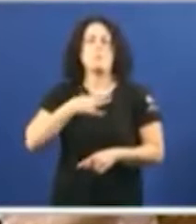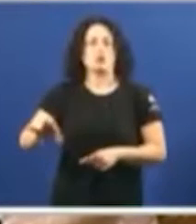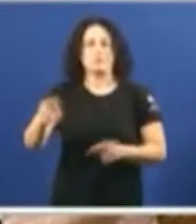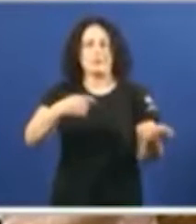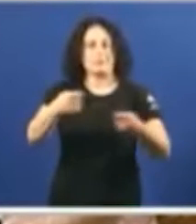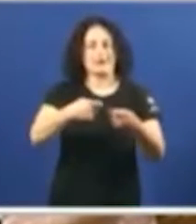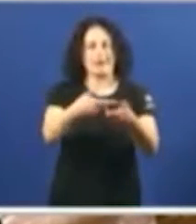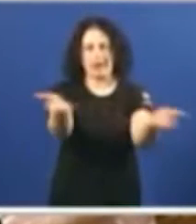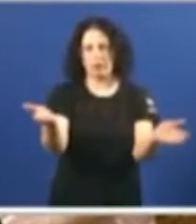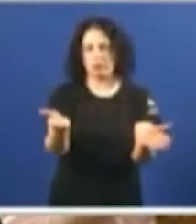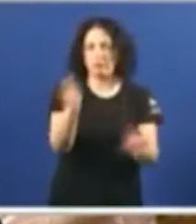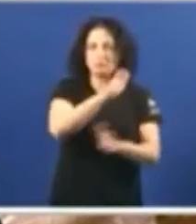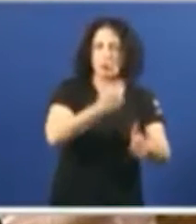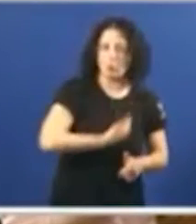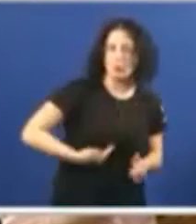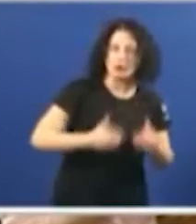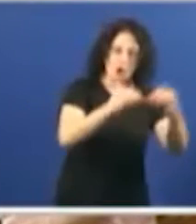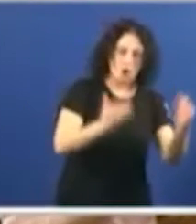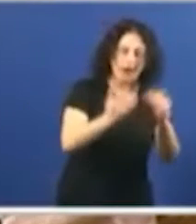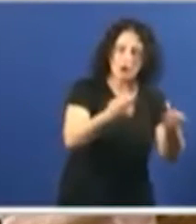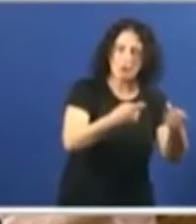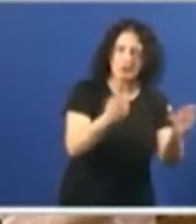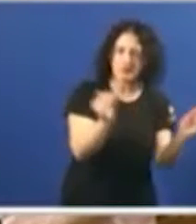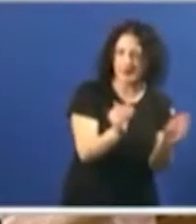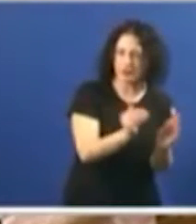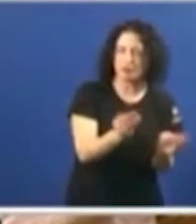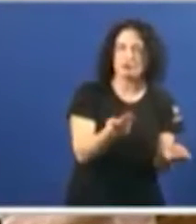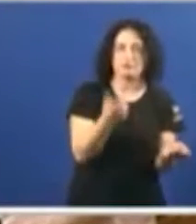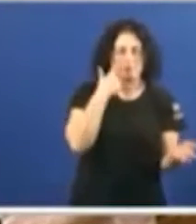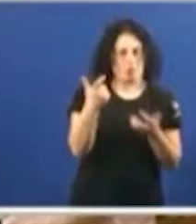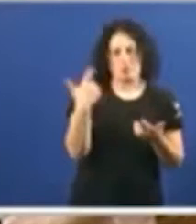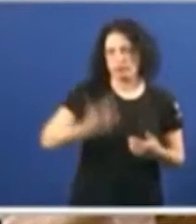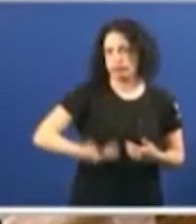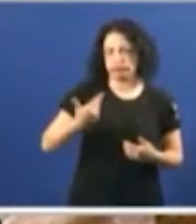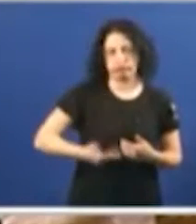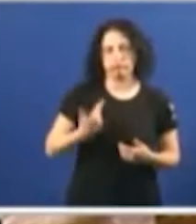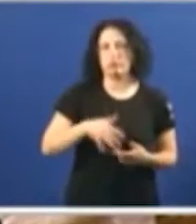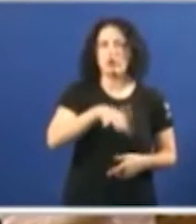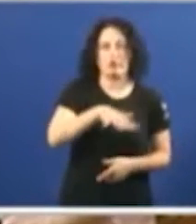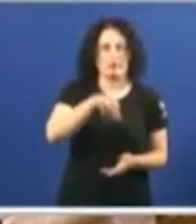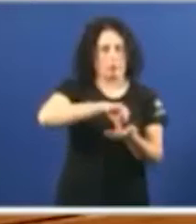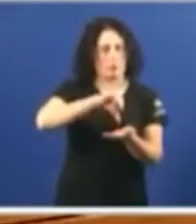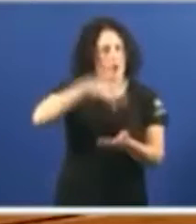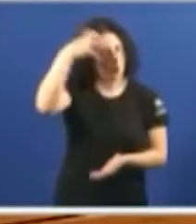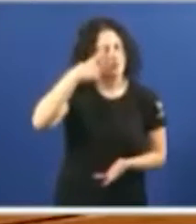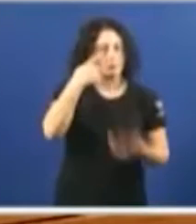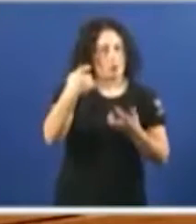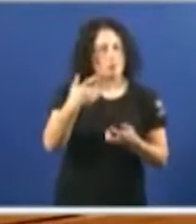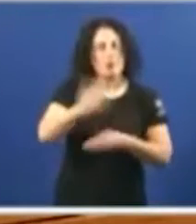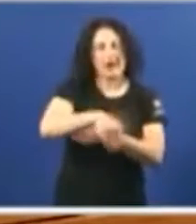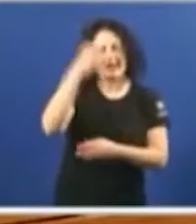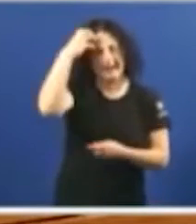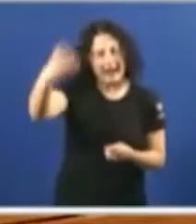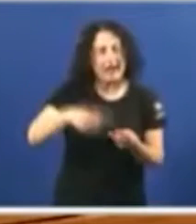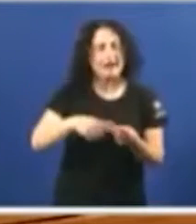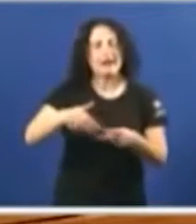mercado para os pequenos propietarios de locales comerciais, como se está a notar de maneira importantísima na cidade da Coruña, con calles como a calle Real